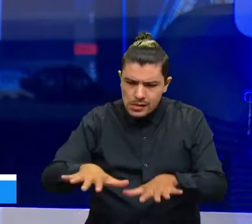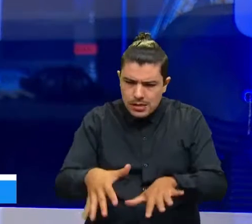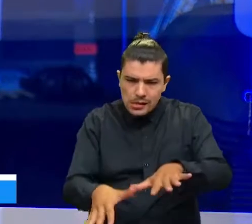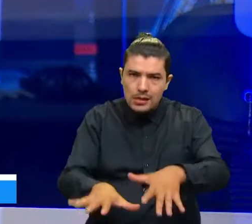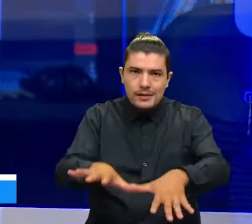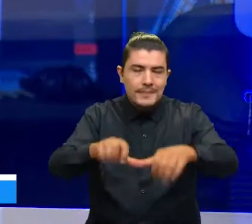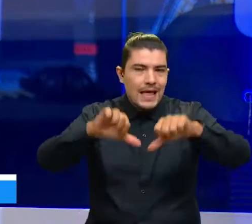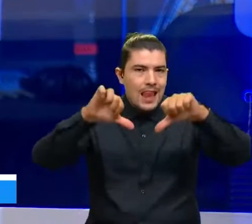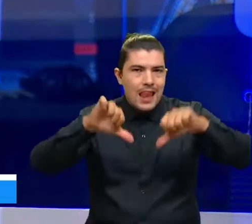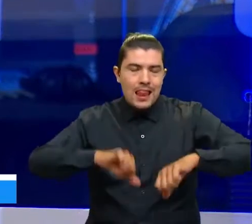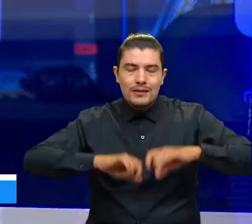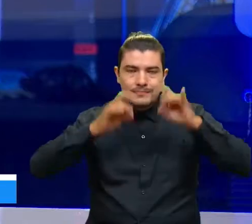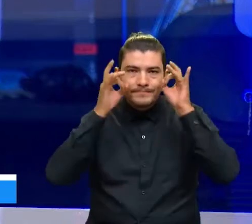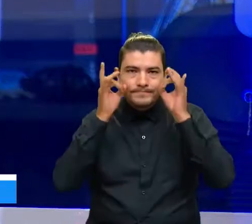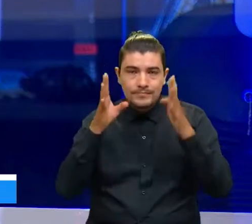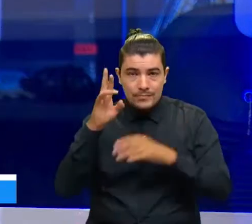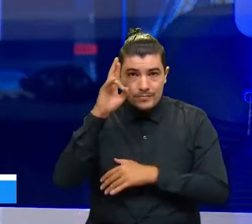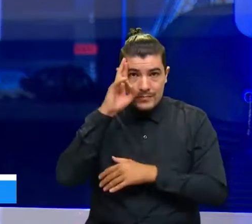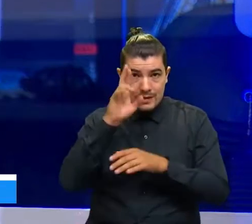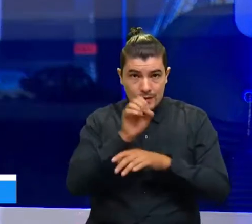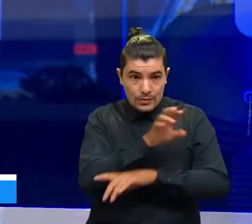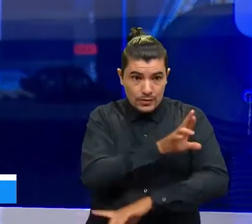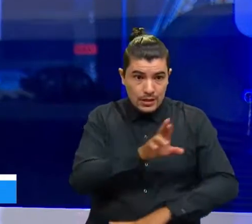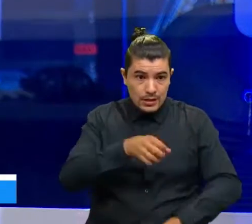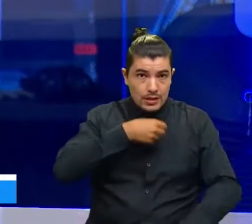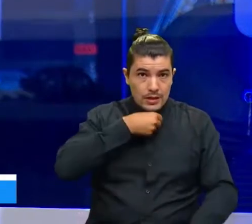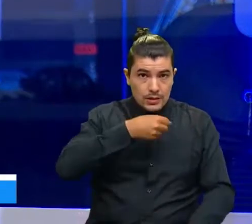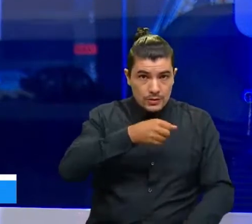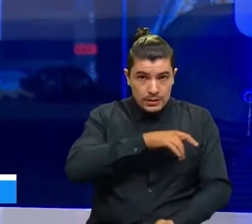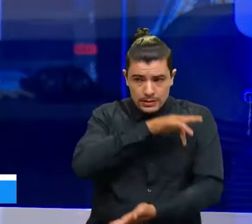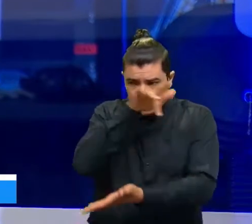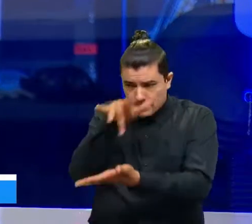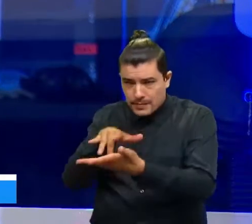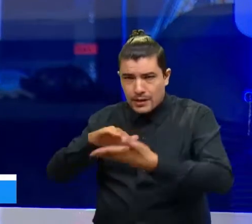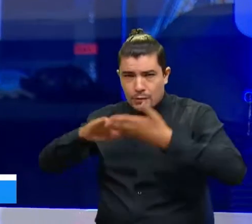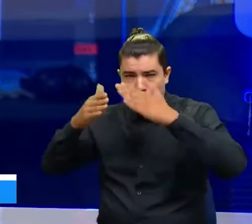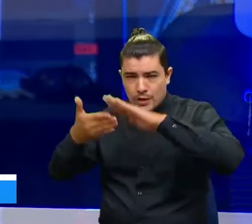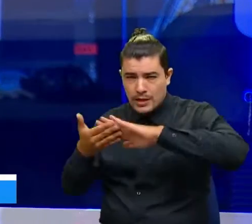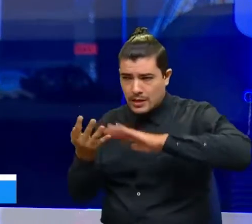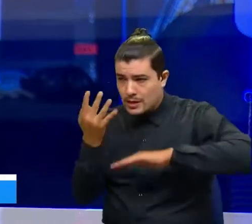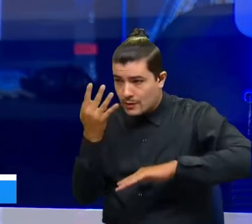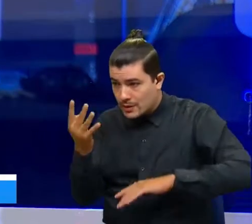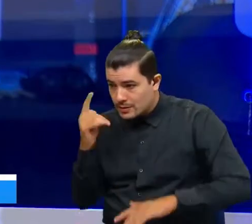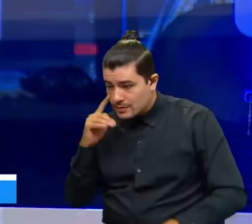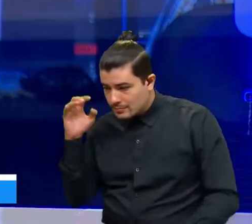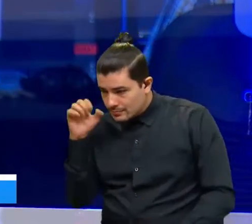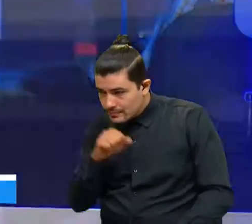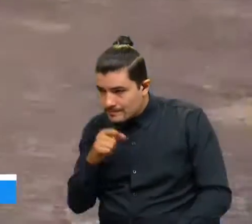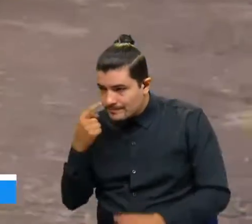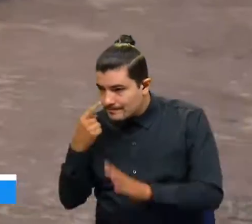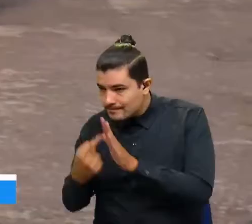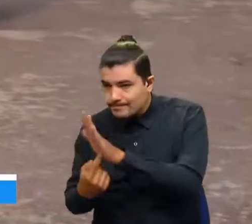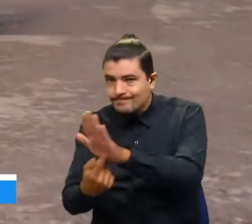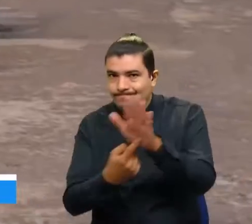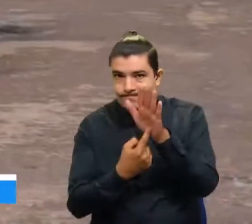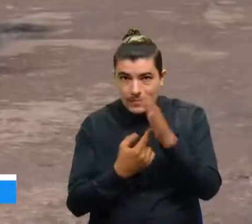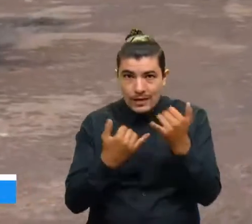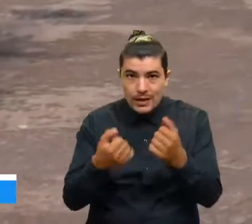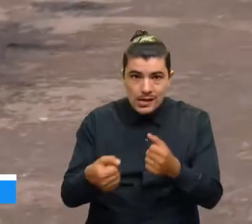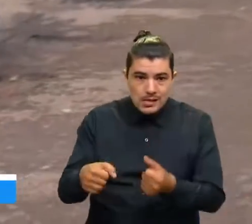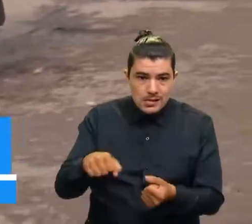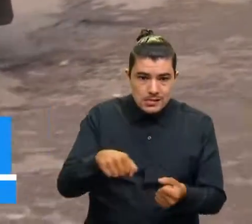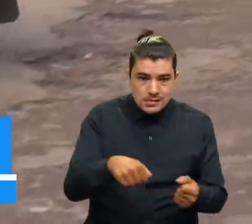equipo periodístico se dio la tarea de visitar la calle principal de un barrio de la comuna 4 y así la encontró Las